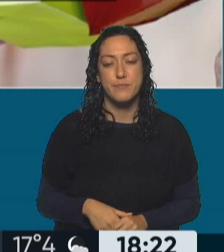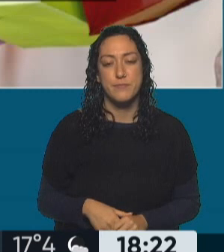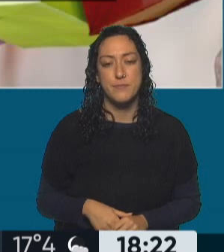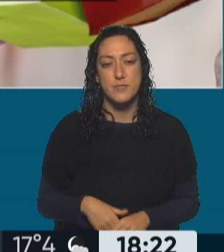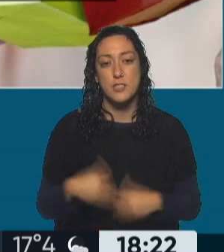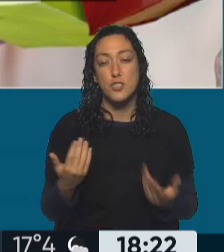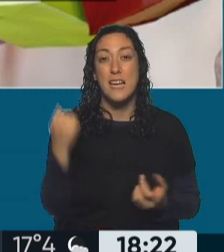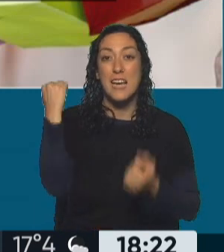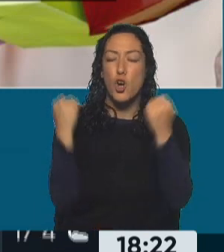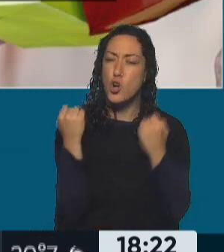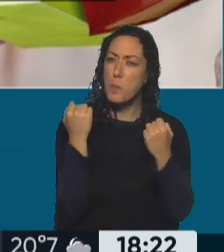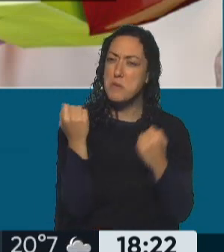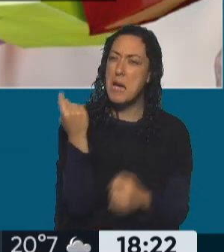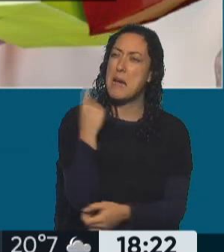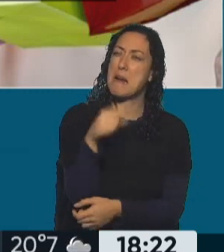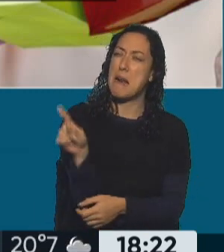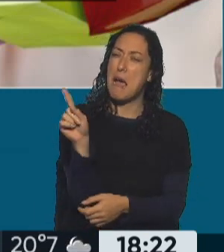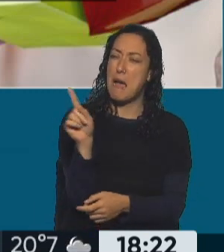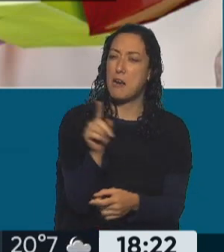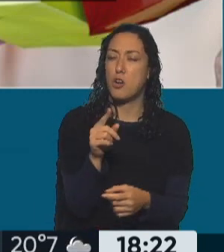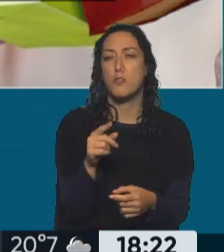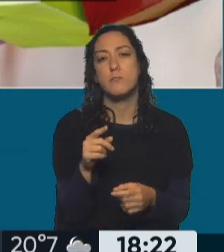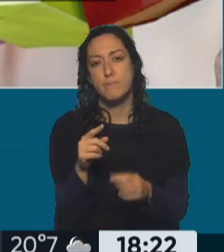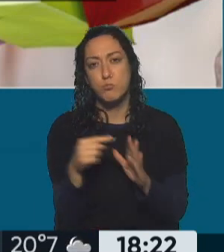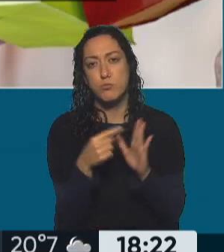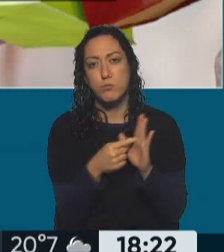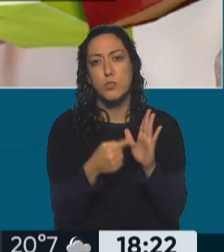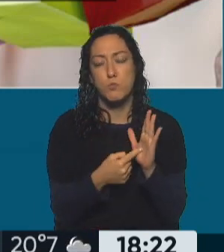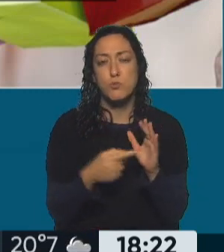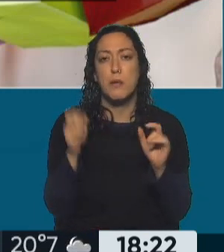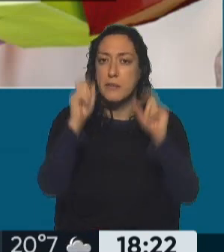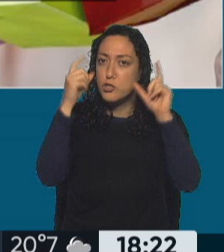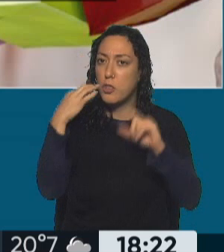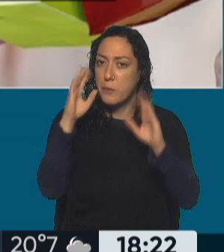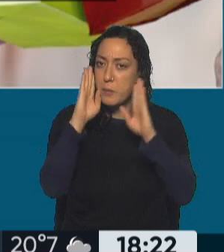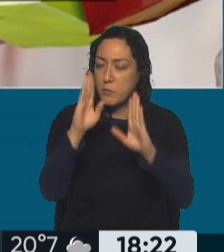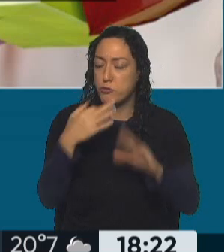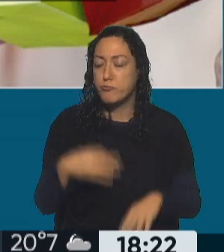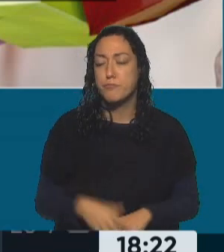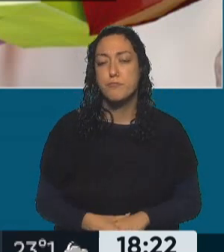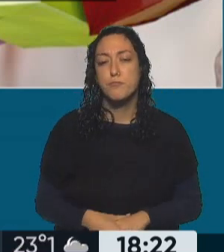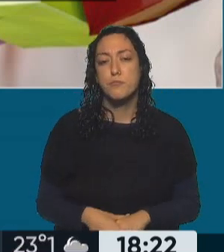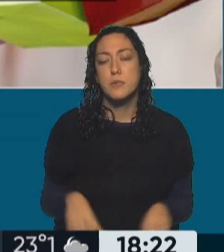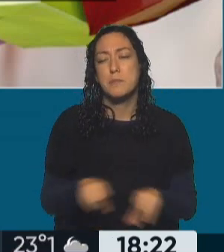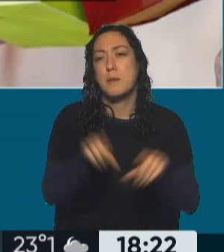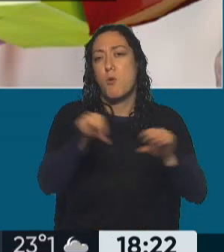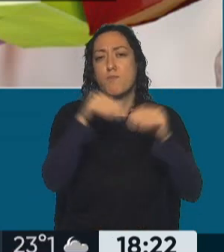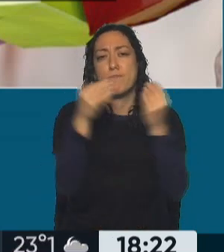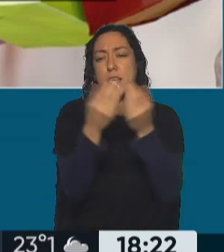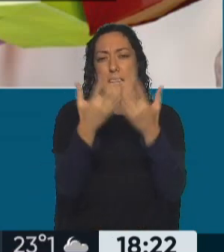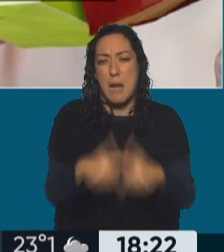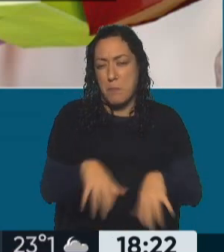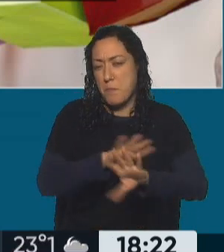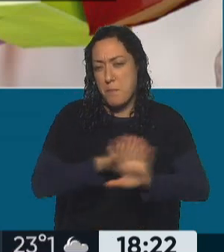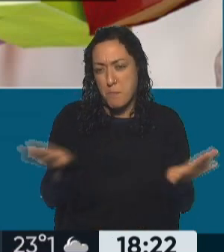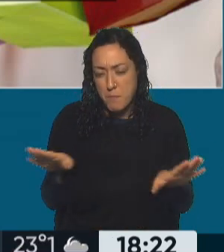comportamientos de la economía que llaman mucho la atención y creo que hay que prestarle atención. Una conclusión sí que se saca inmediatamente y que desmiente mucho de lo